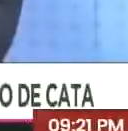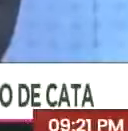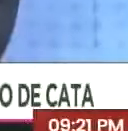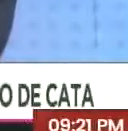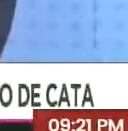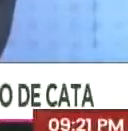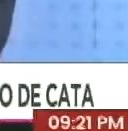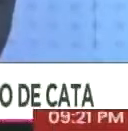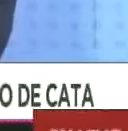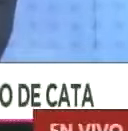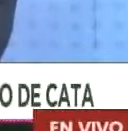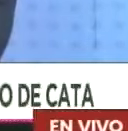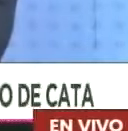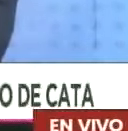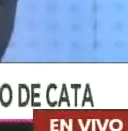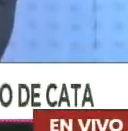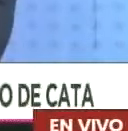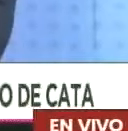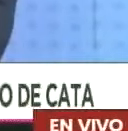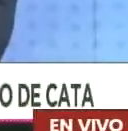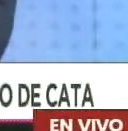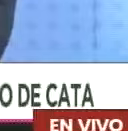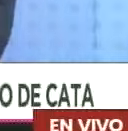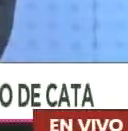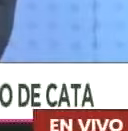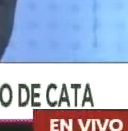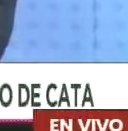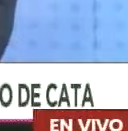El arte popular, tercera cofradía.